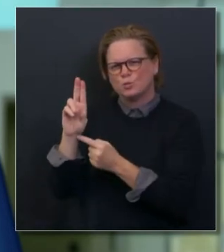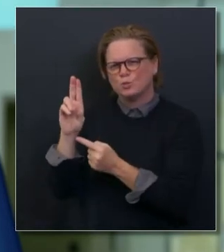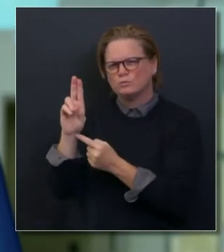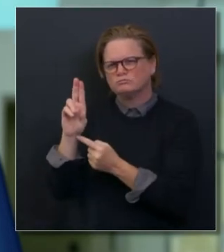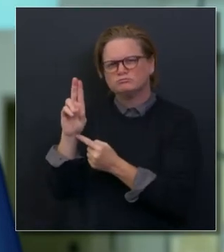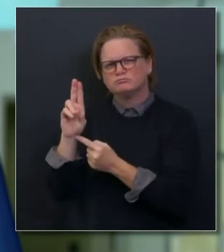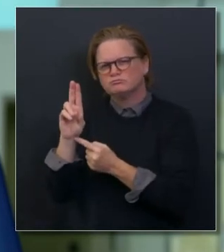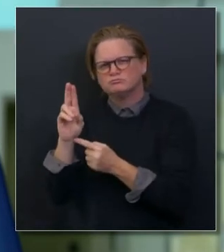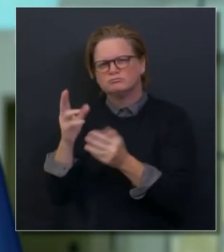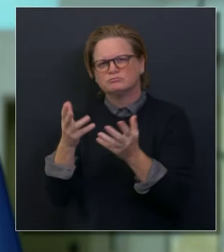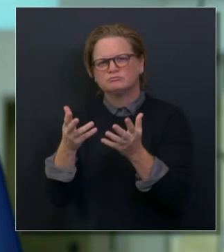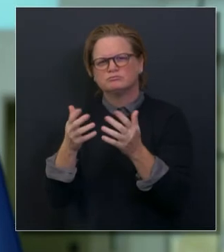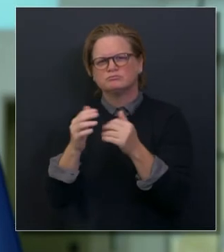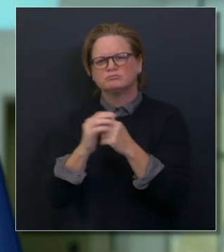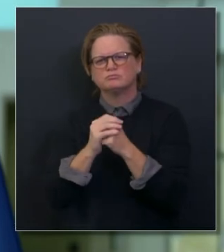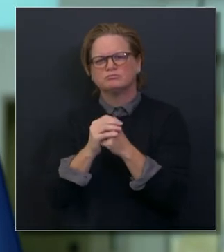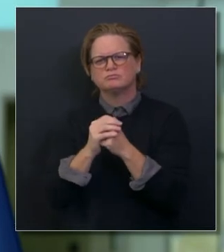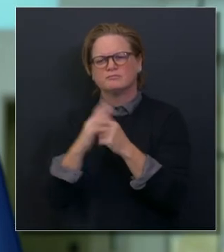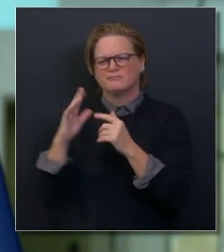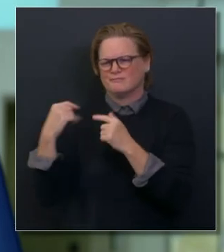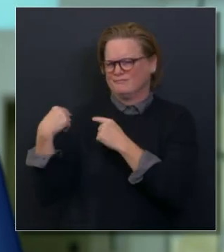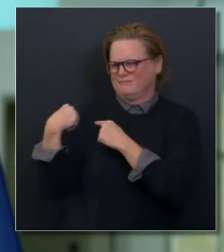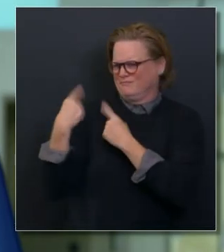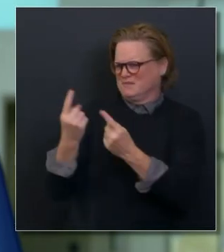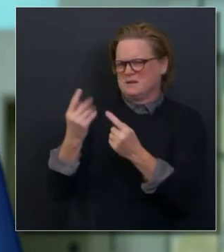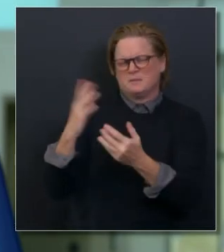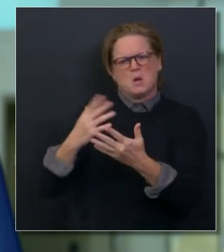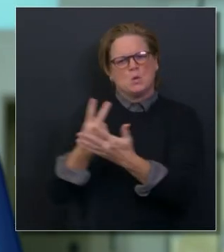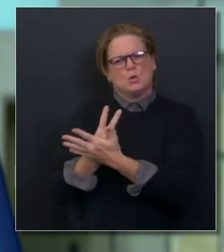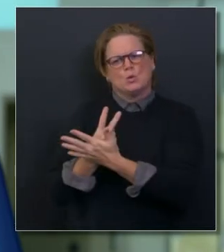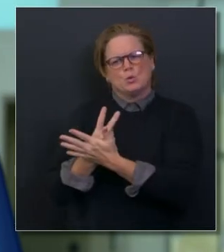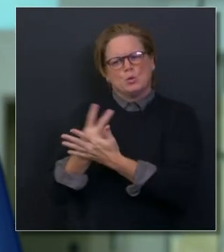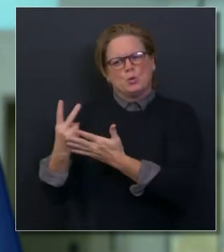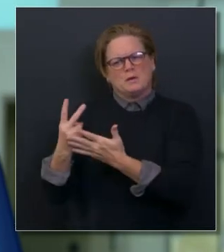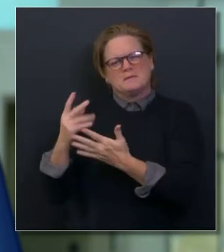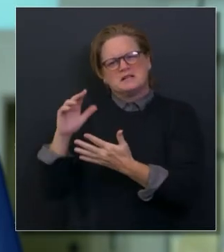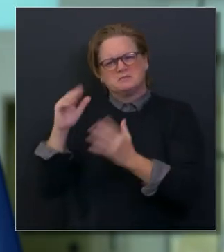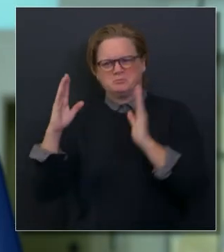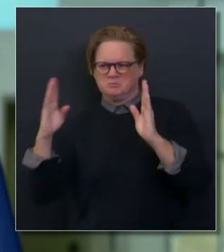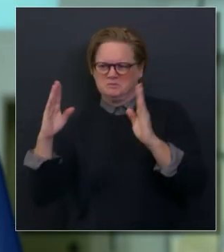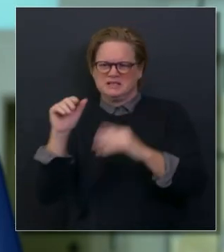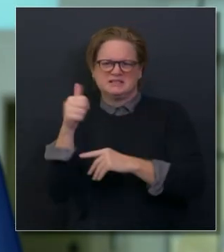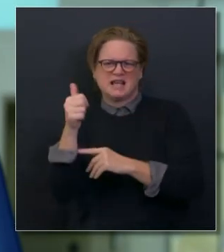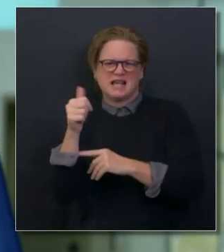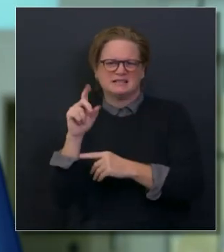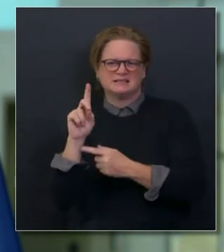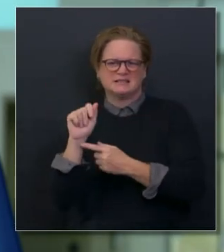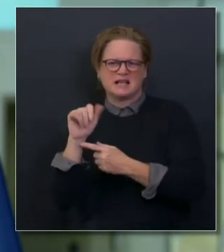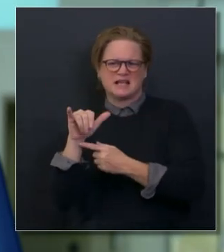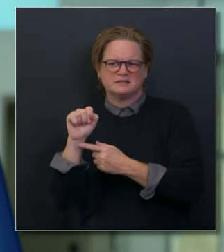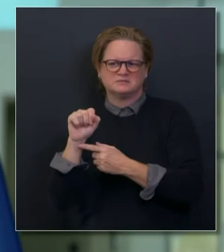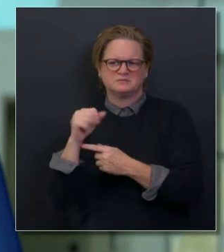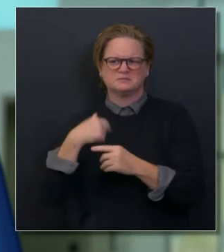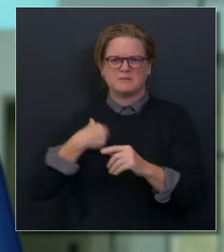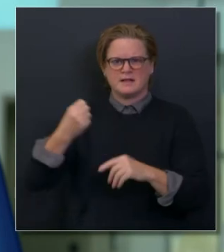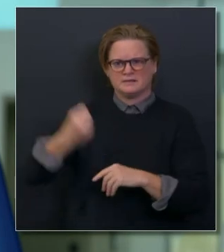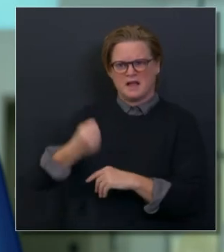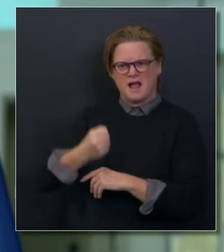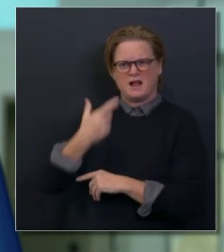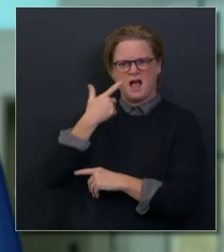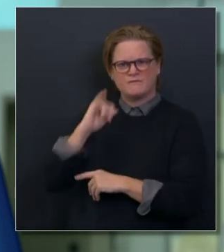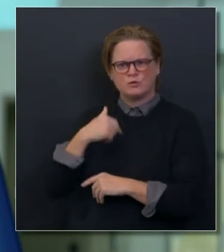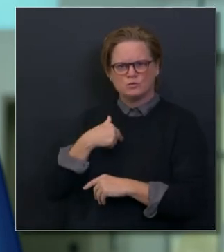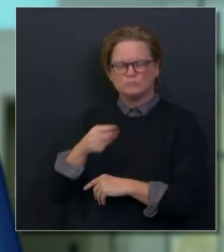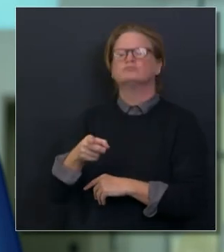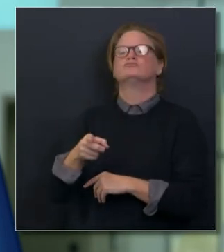intensivos, lo que hemos visto de anunciar el plan regional. El sur de California